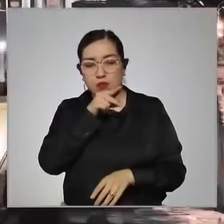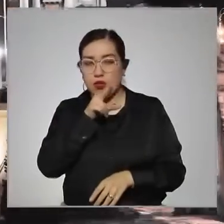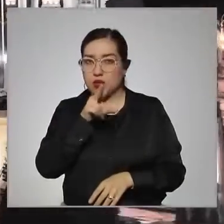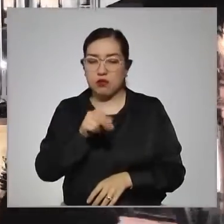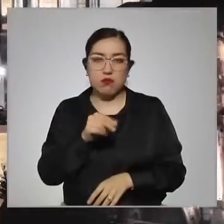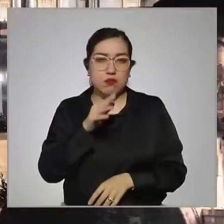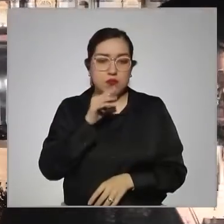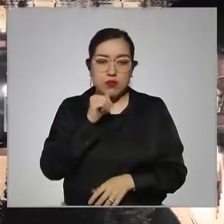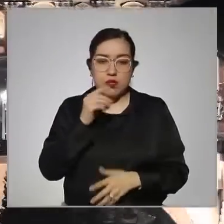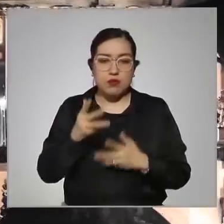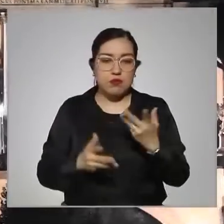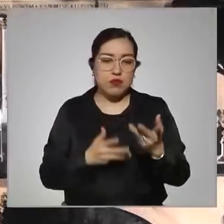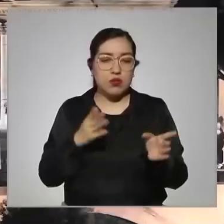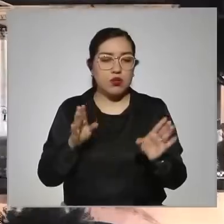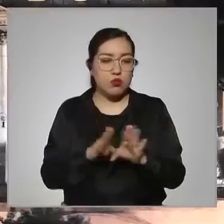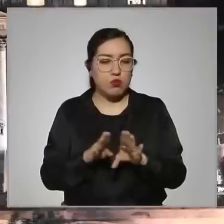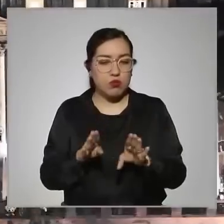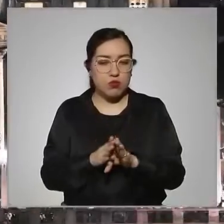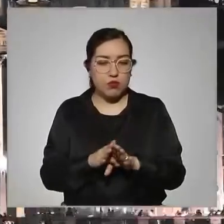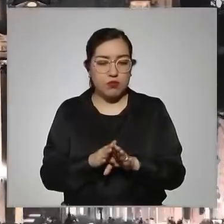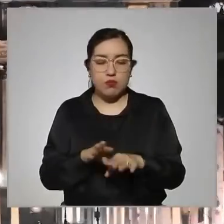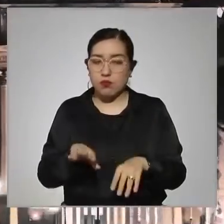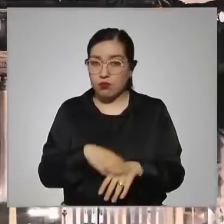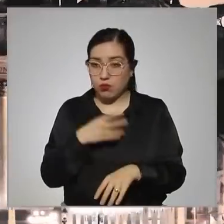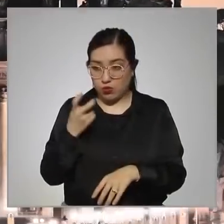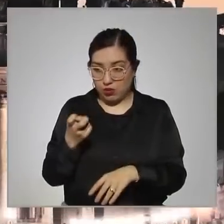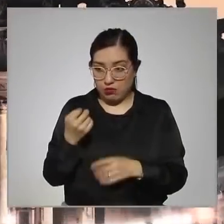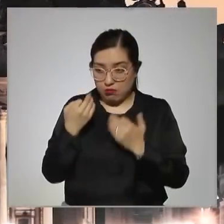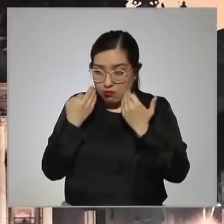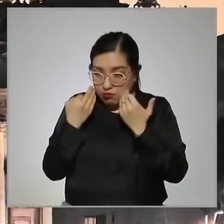ser. O sea, simplemente por ese hecho,